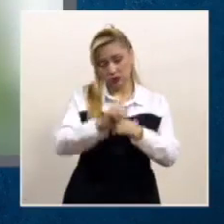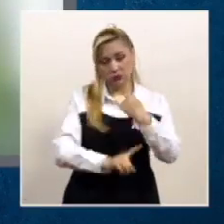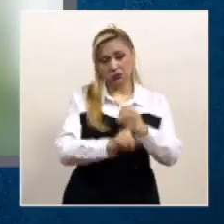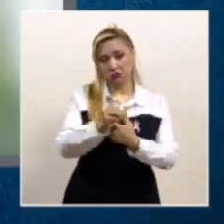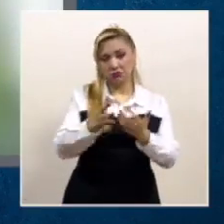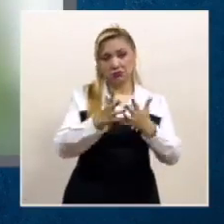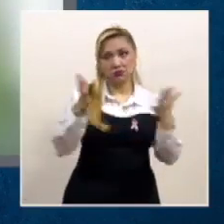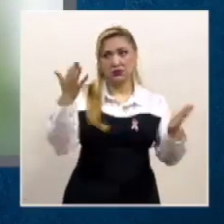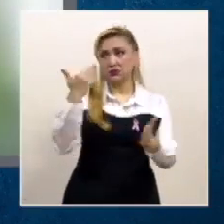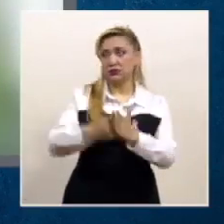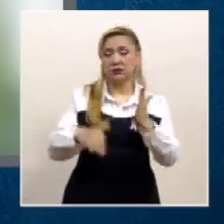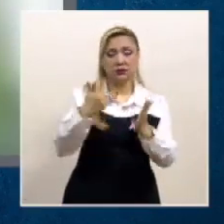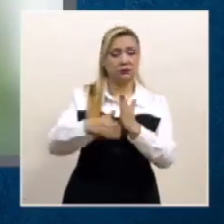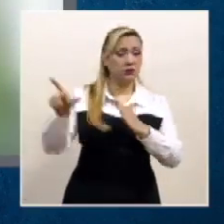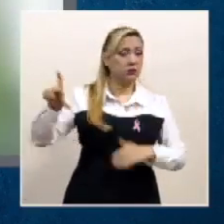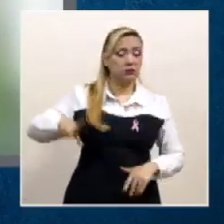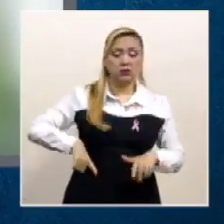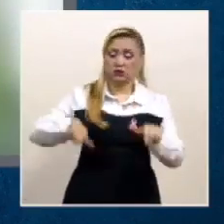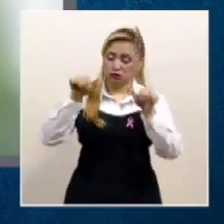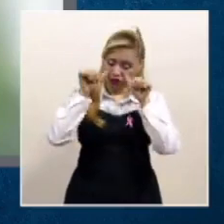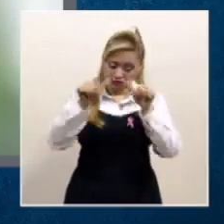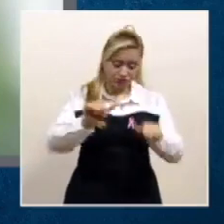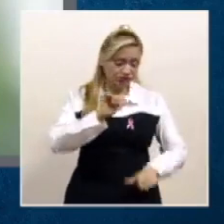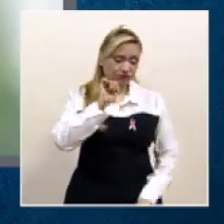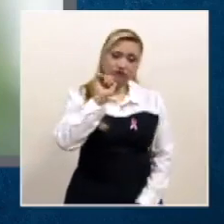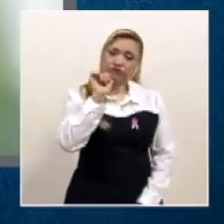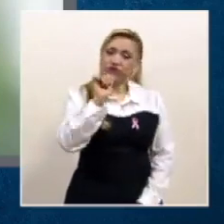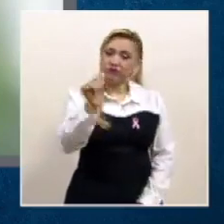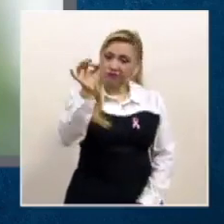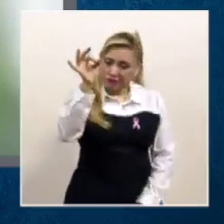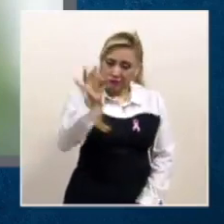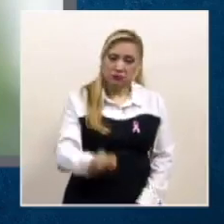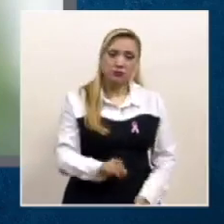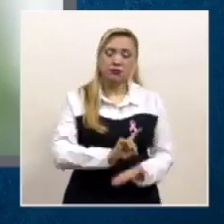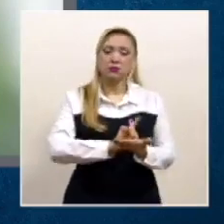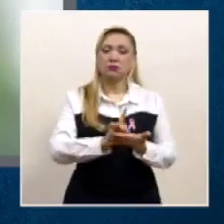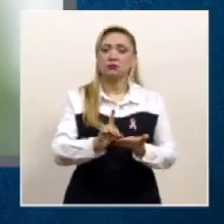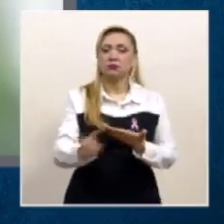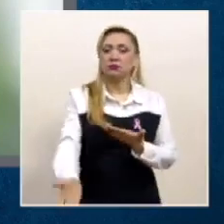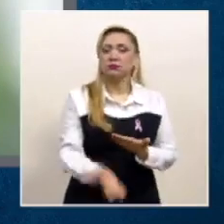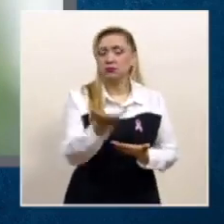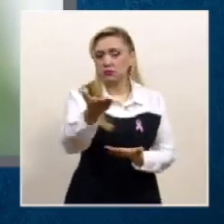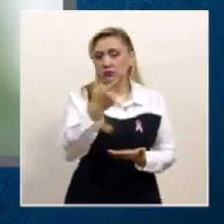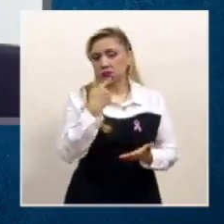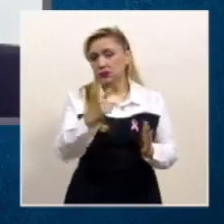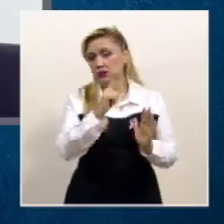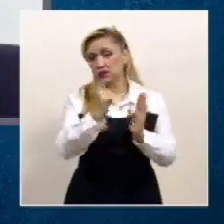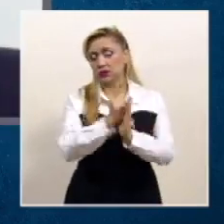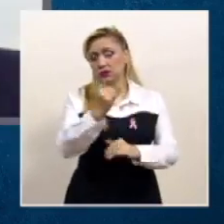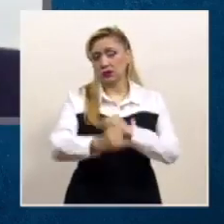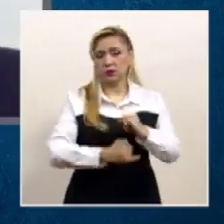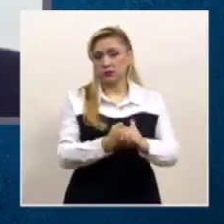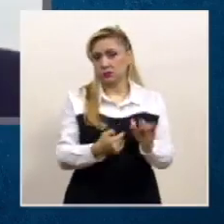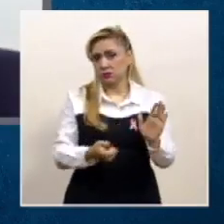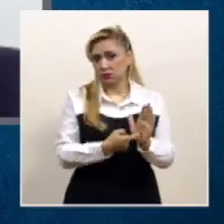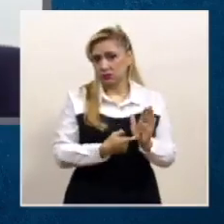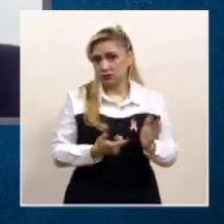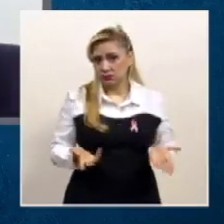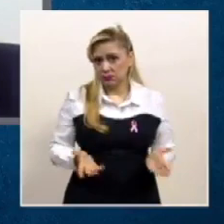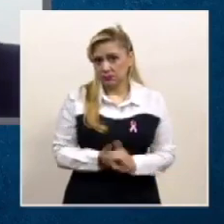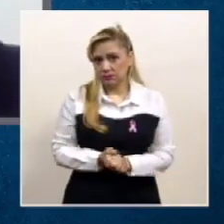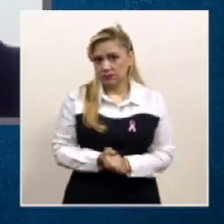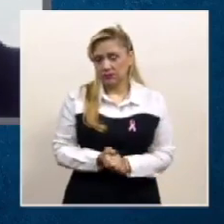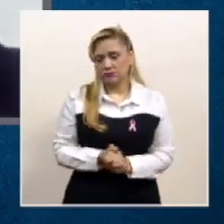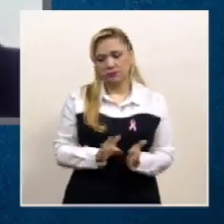muchas carencias en la efectiva garantía de los derechos establecidos en la Convención. Muy bien, Aarón. Gracias